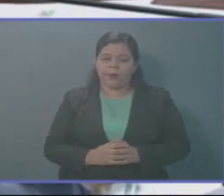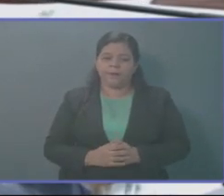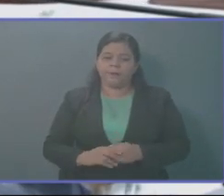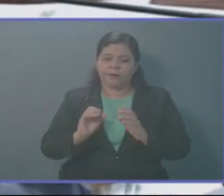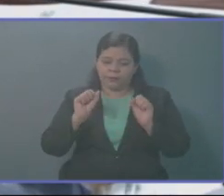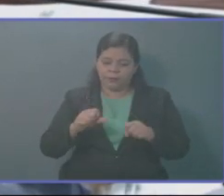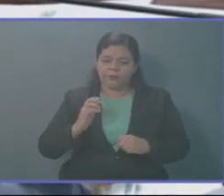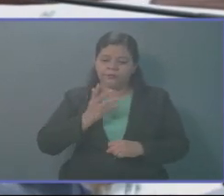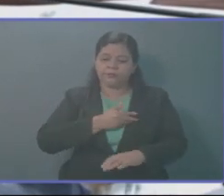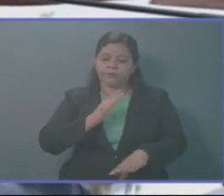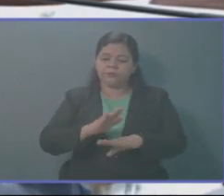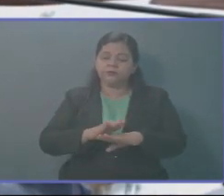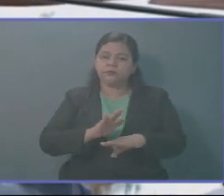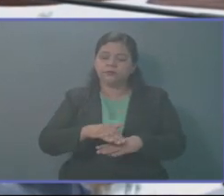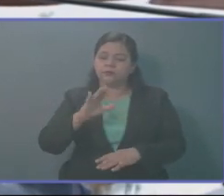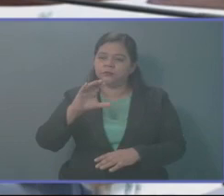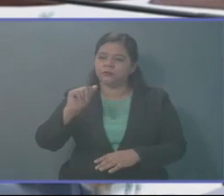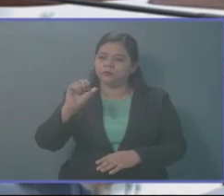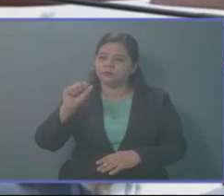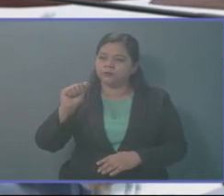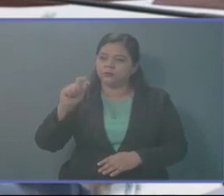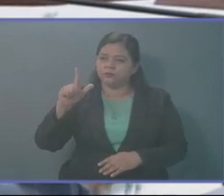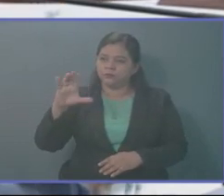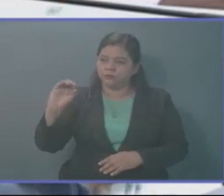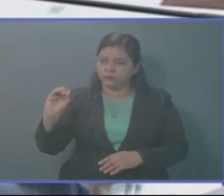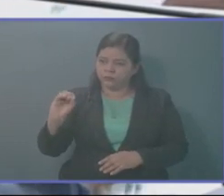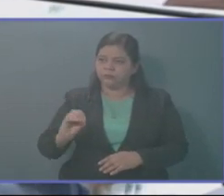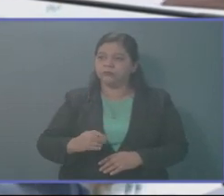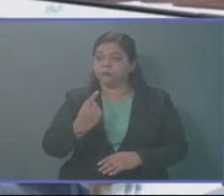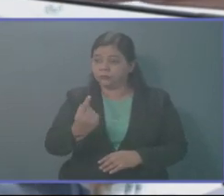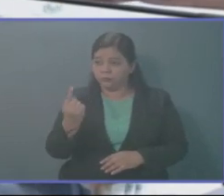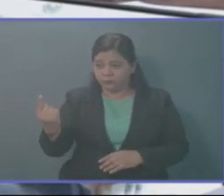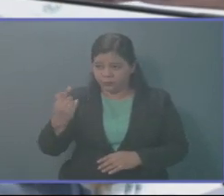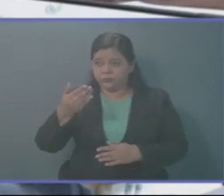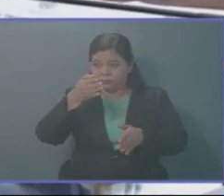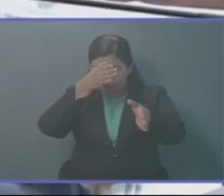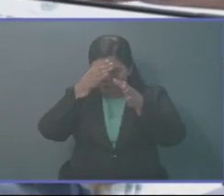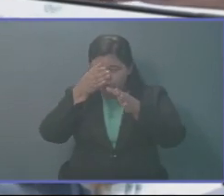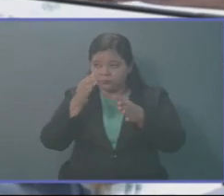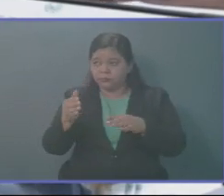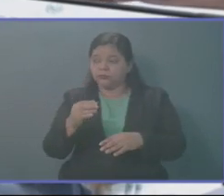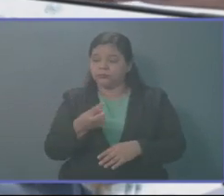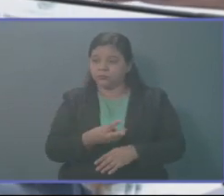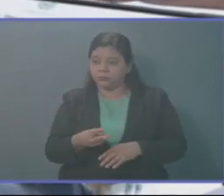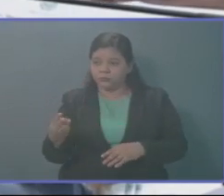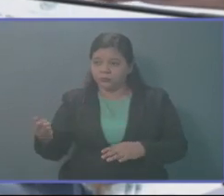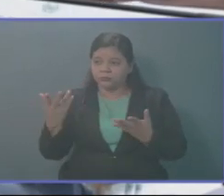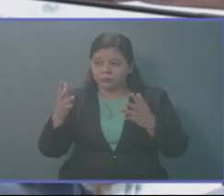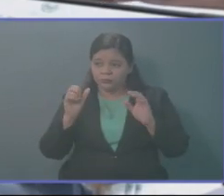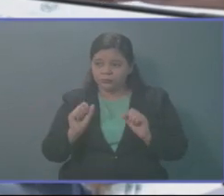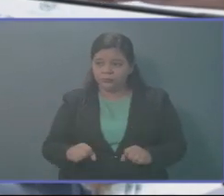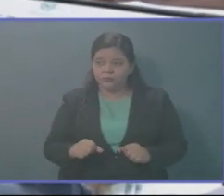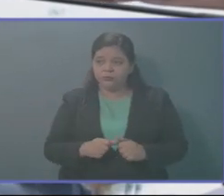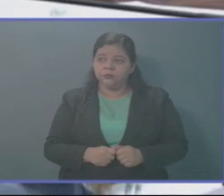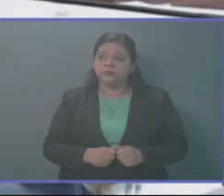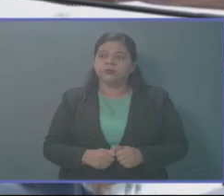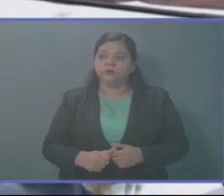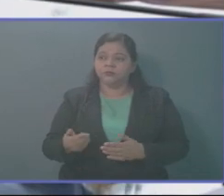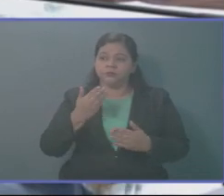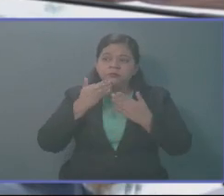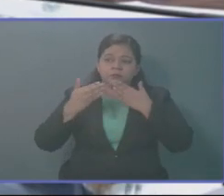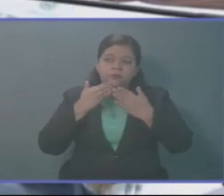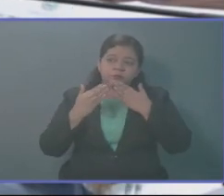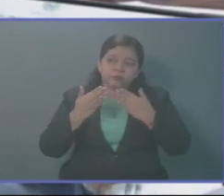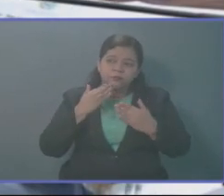podamos convocar a Casalco, por ejemplo, que hay gente que conoce estas materias, y nos puedan ilustrar de cuáles podrían